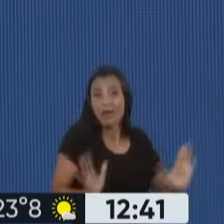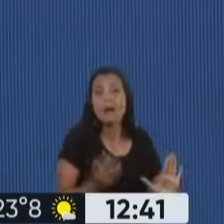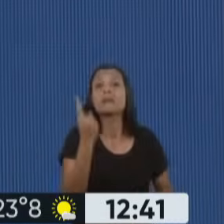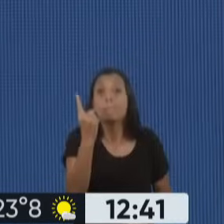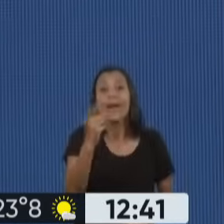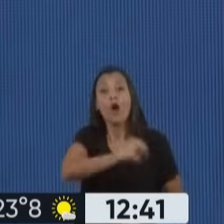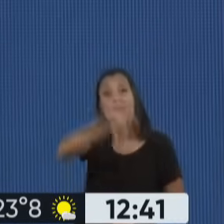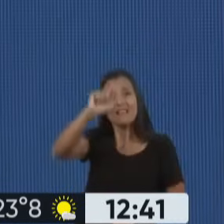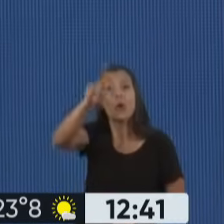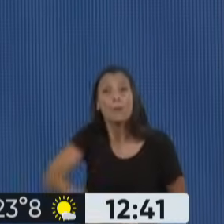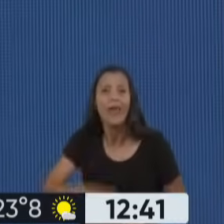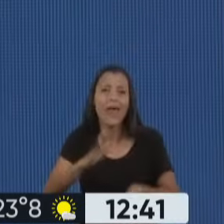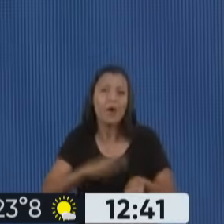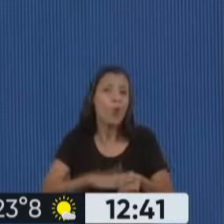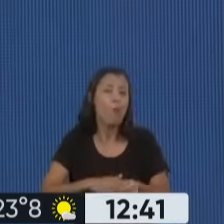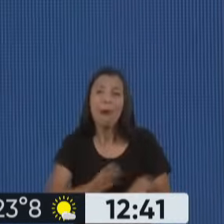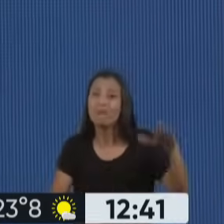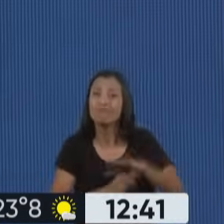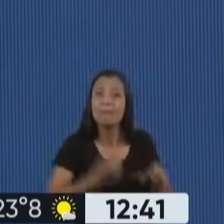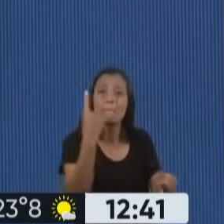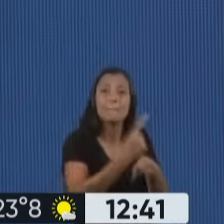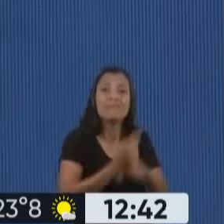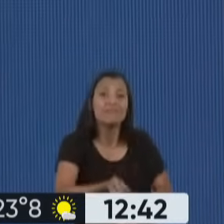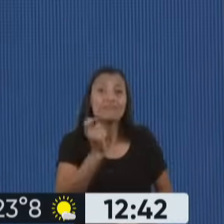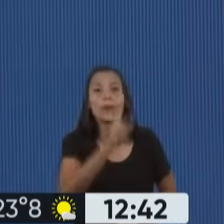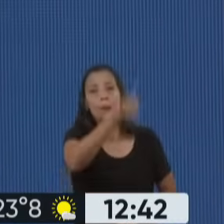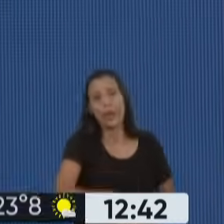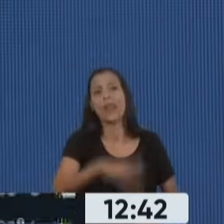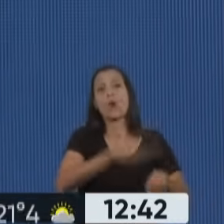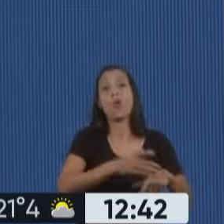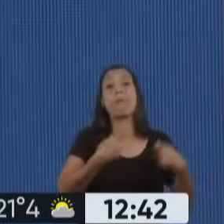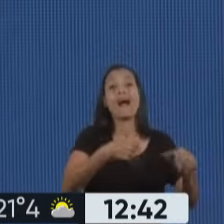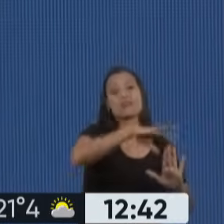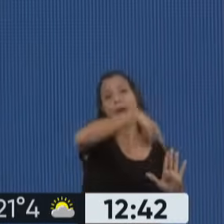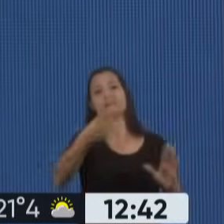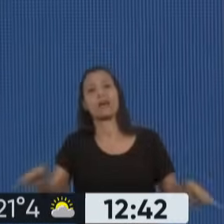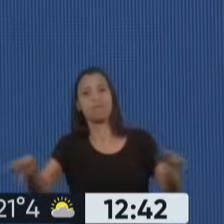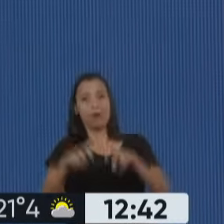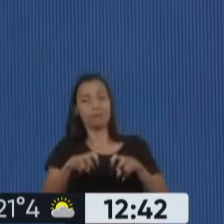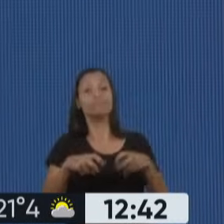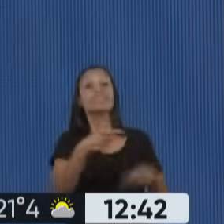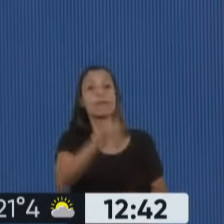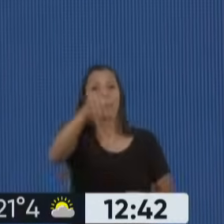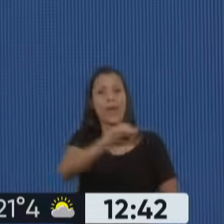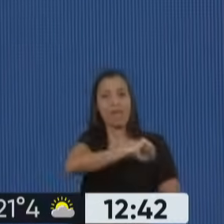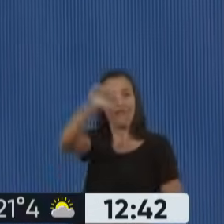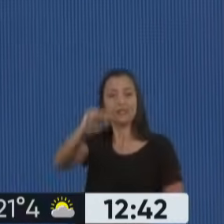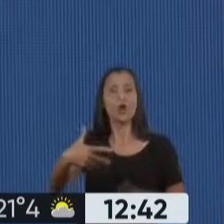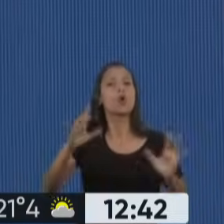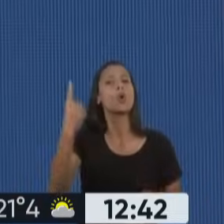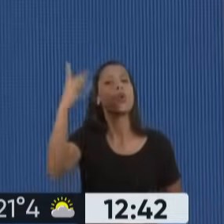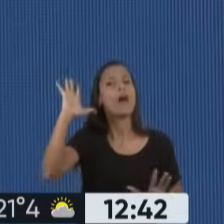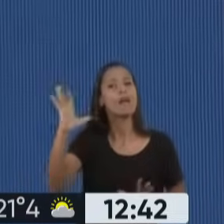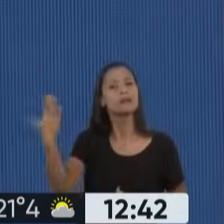origen de esa emisión estaba dada por el déficit fiscal. Probablemente una de las charlas